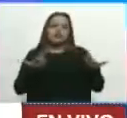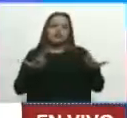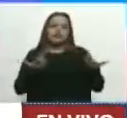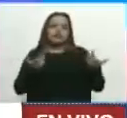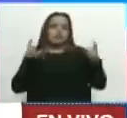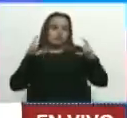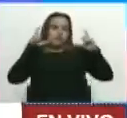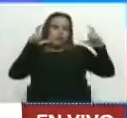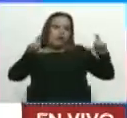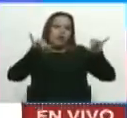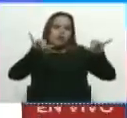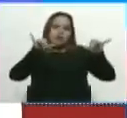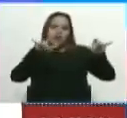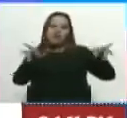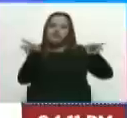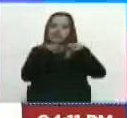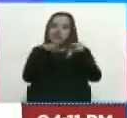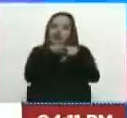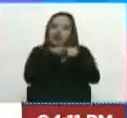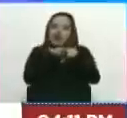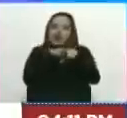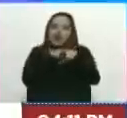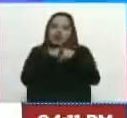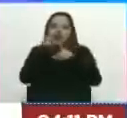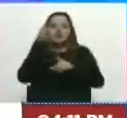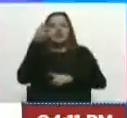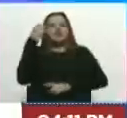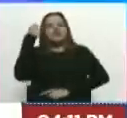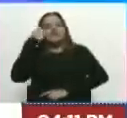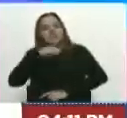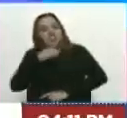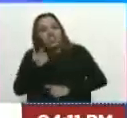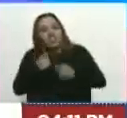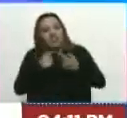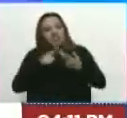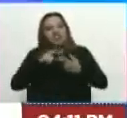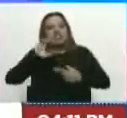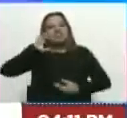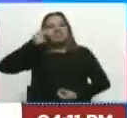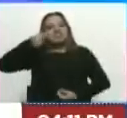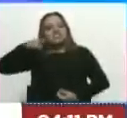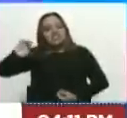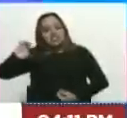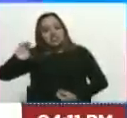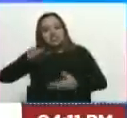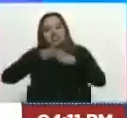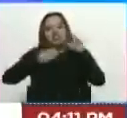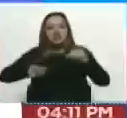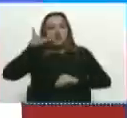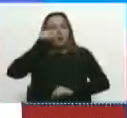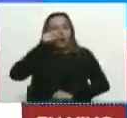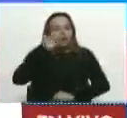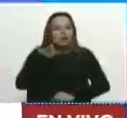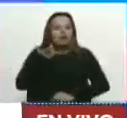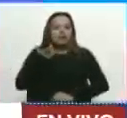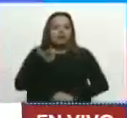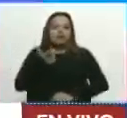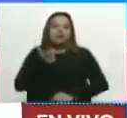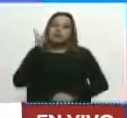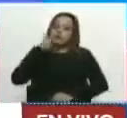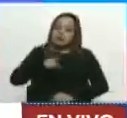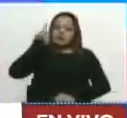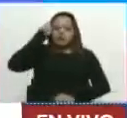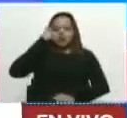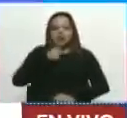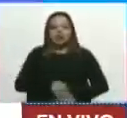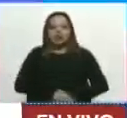en la misma estatura, ¿no? De Fidel, del Che y de todos los prohombres. Y no puedo dejar de recordar que